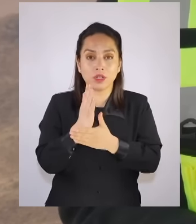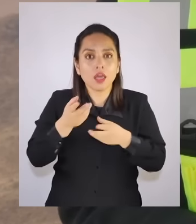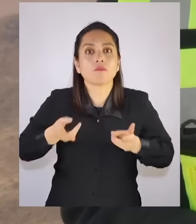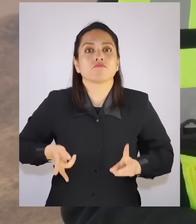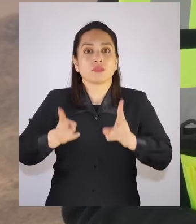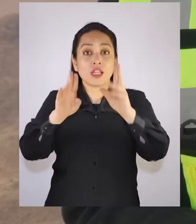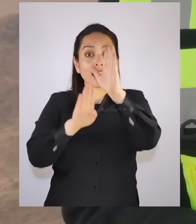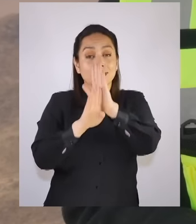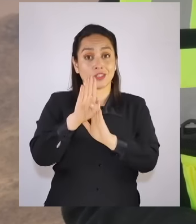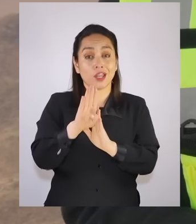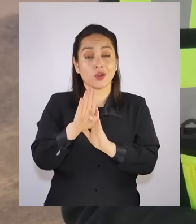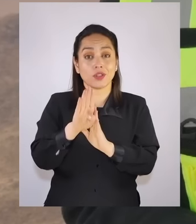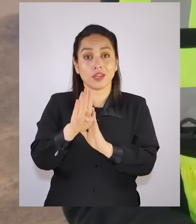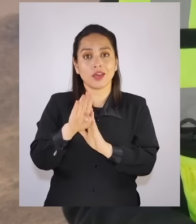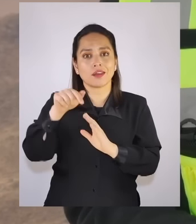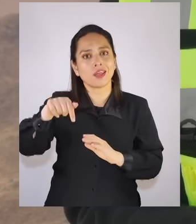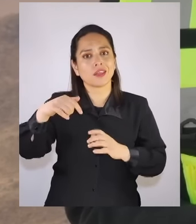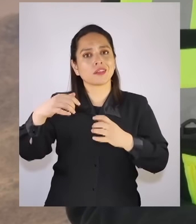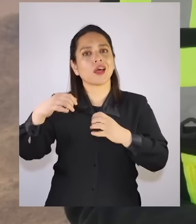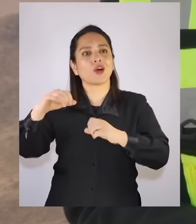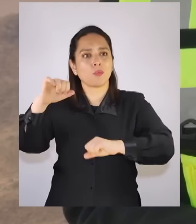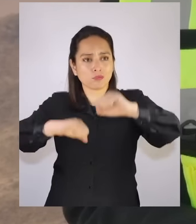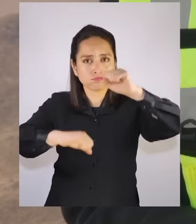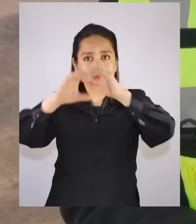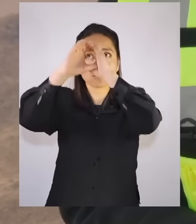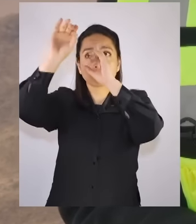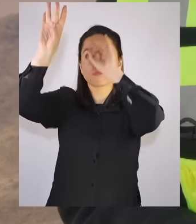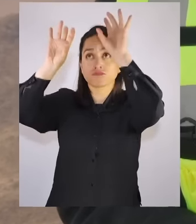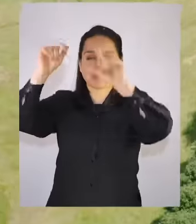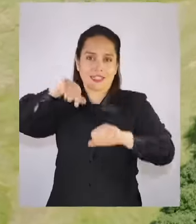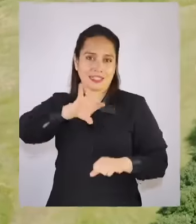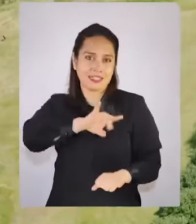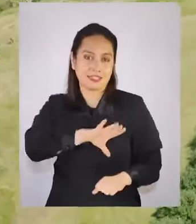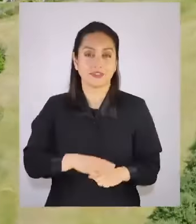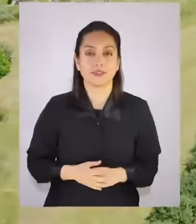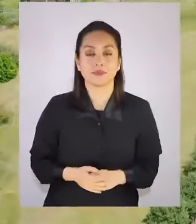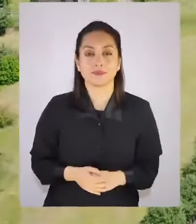permitido desarrollar esta industria astronómica en el país.